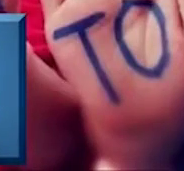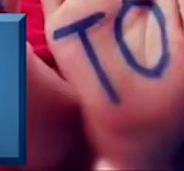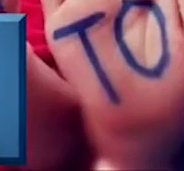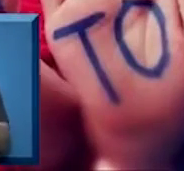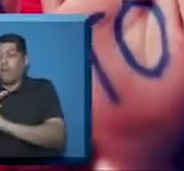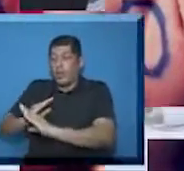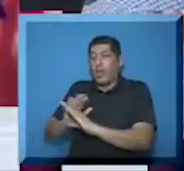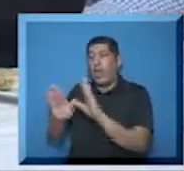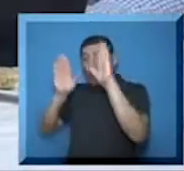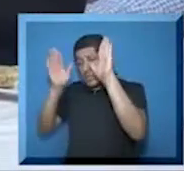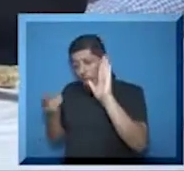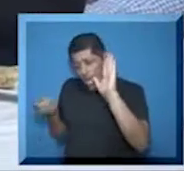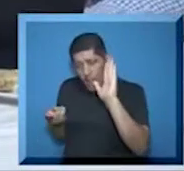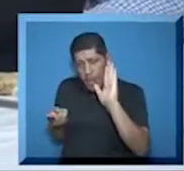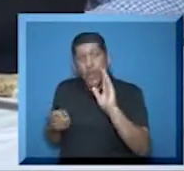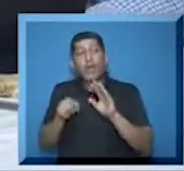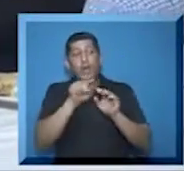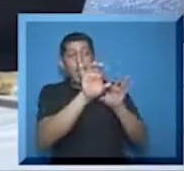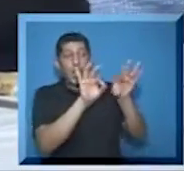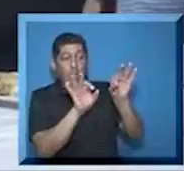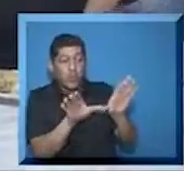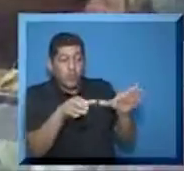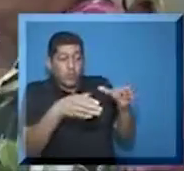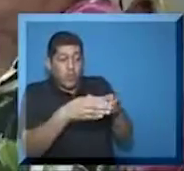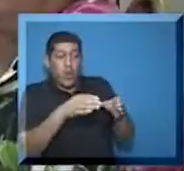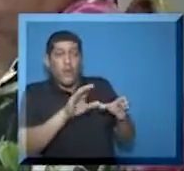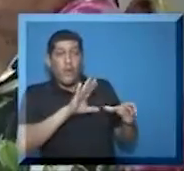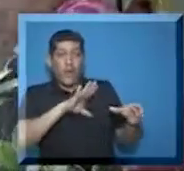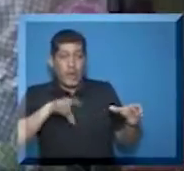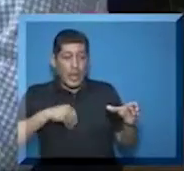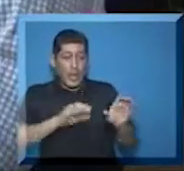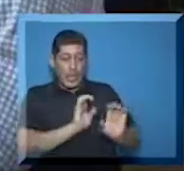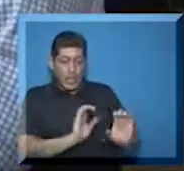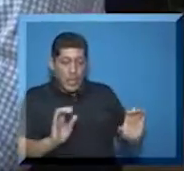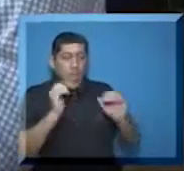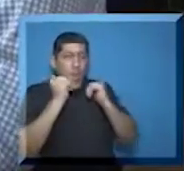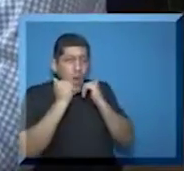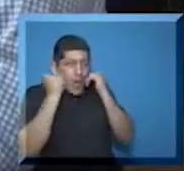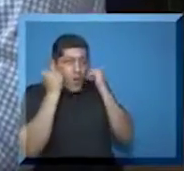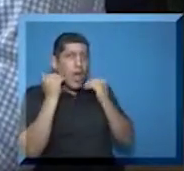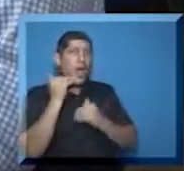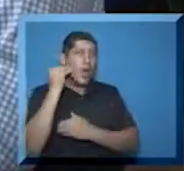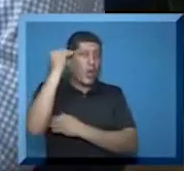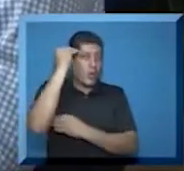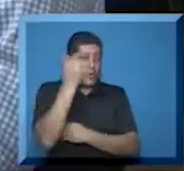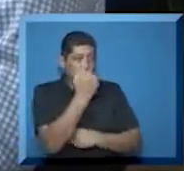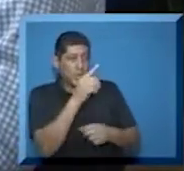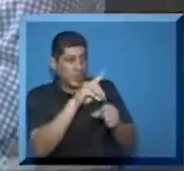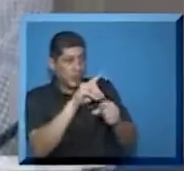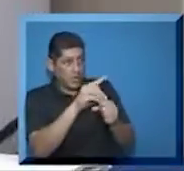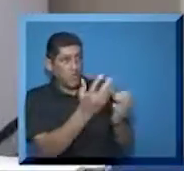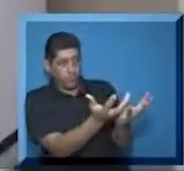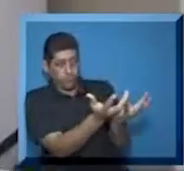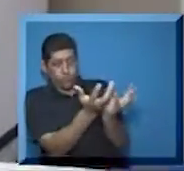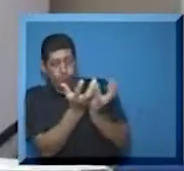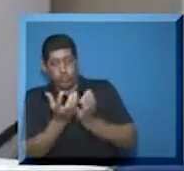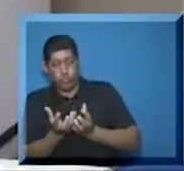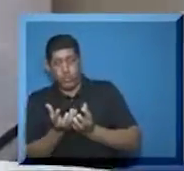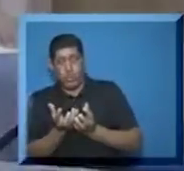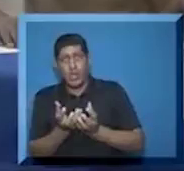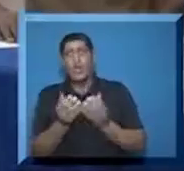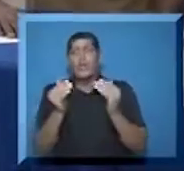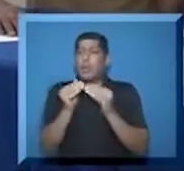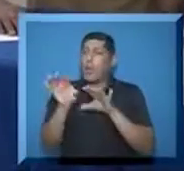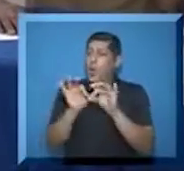instituto salvadoreño para la atención integral para la niñez y adolescencia isna entre otras entidades gubernamentales